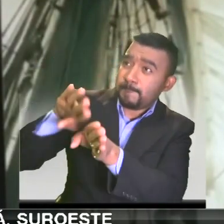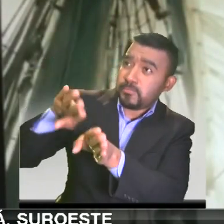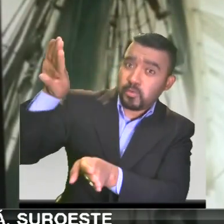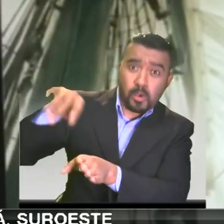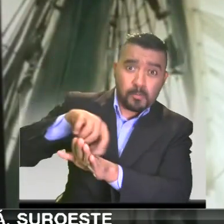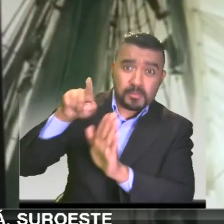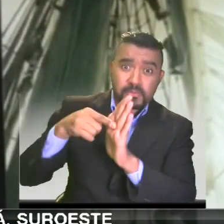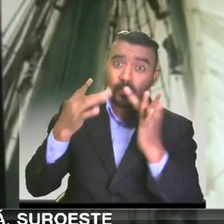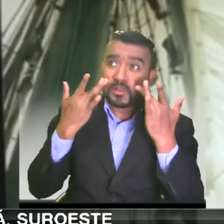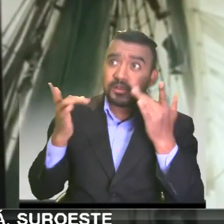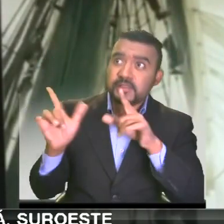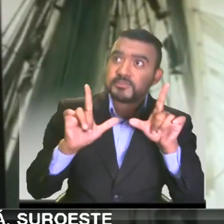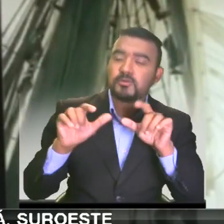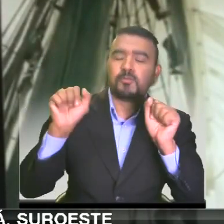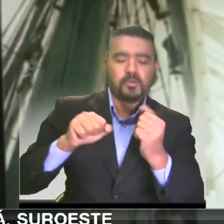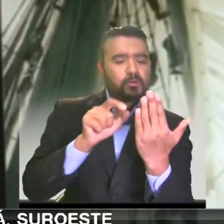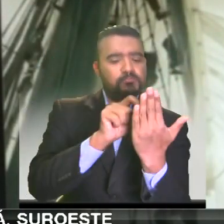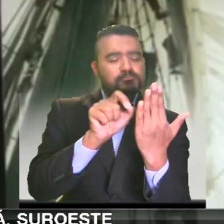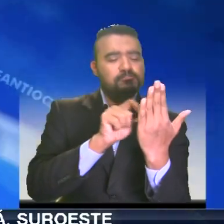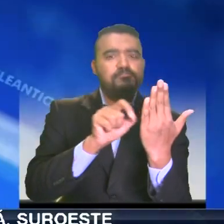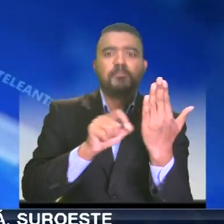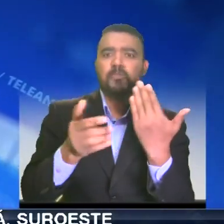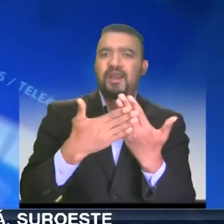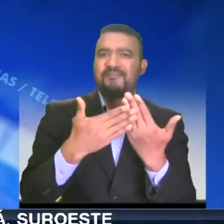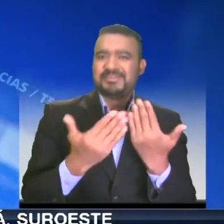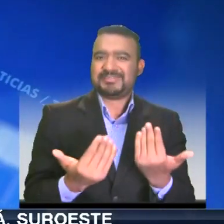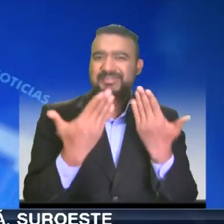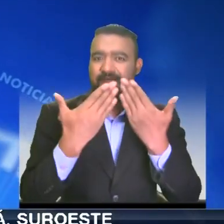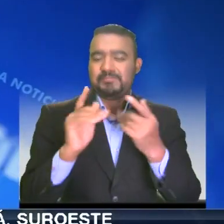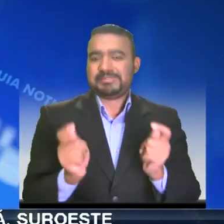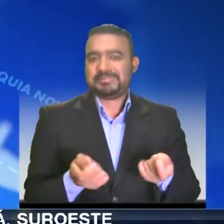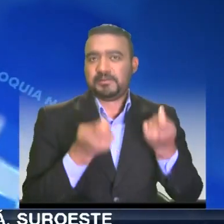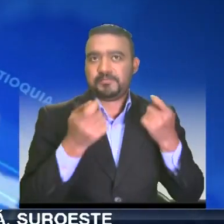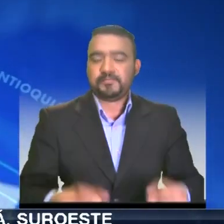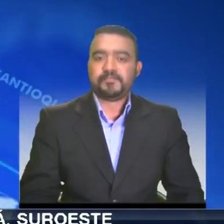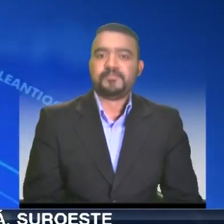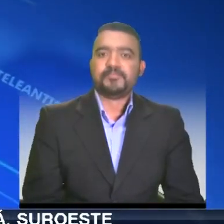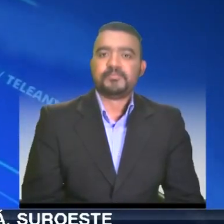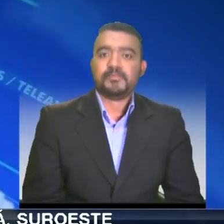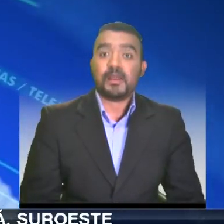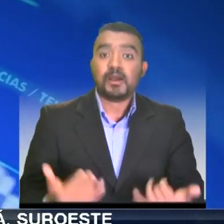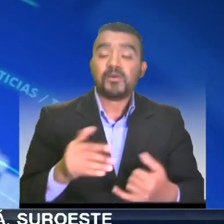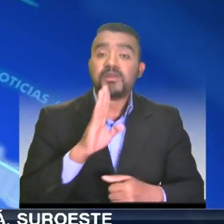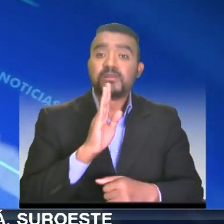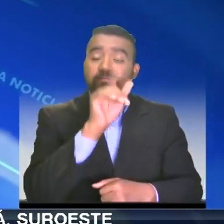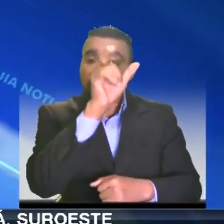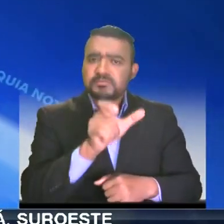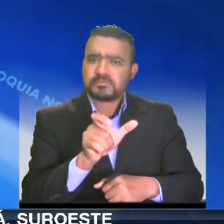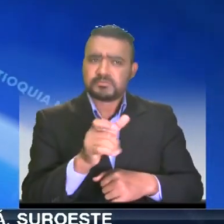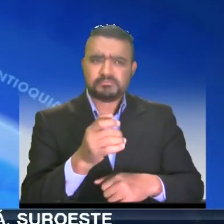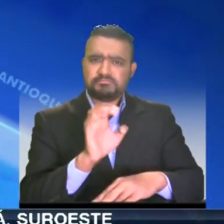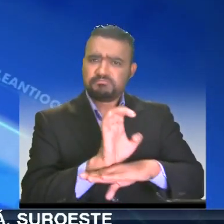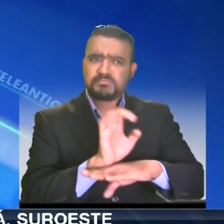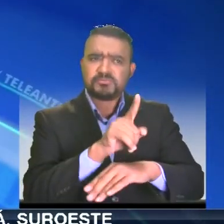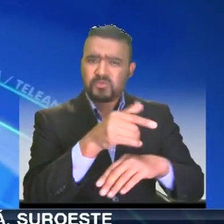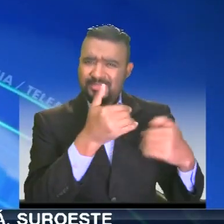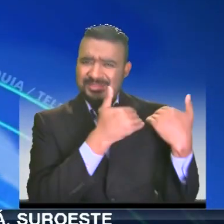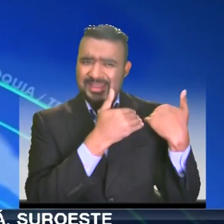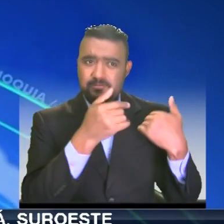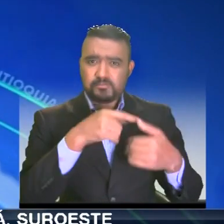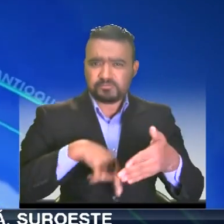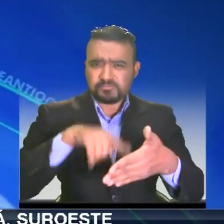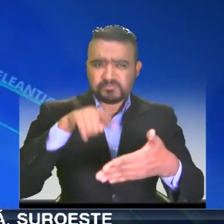concluidas, no presenten ningún tipo de afectación. La Agencia Nacional de Infraestructura solicitó al interventor y al concesionario